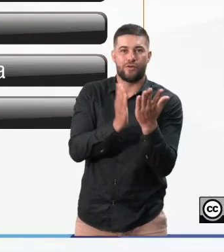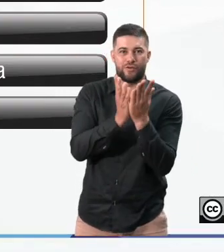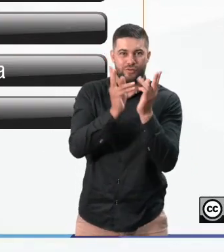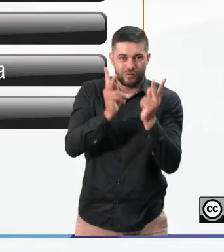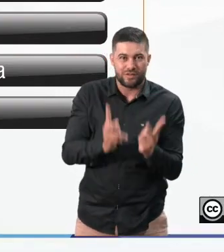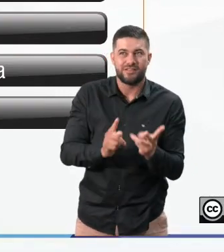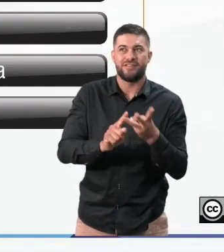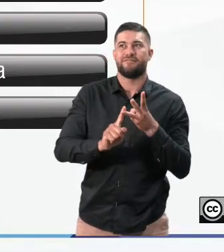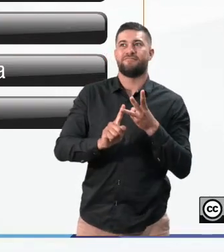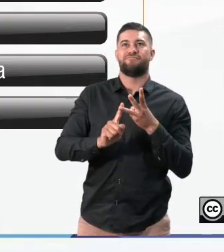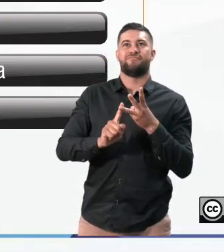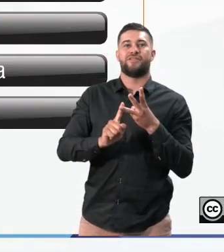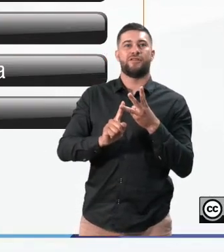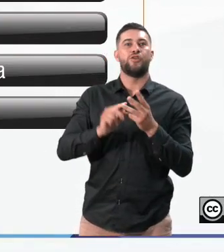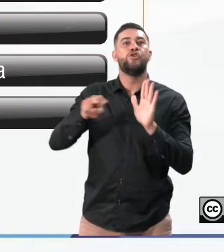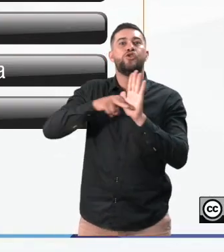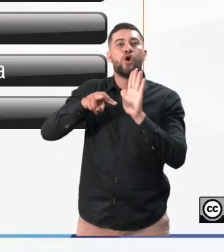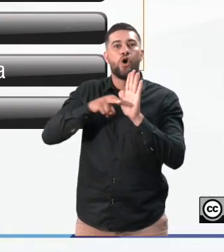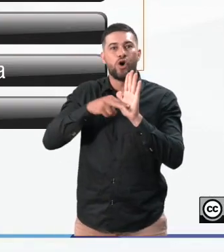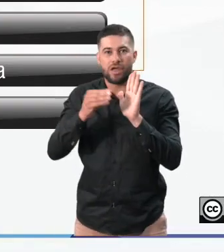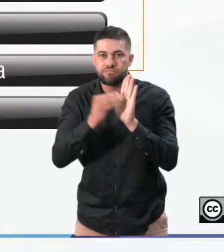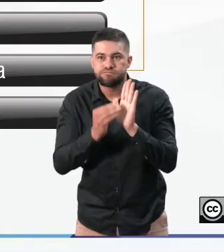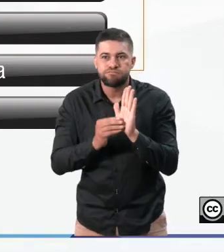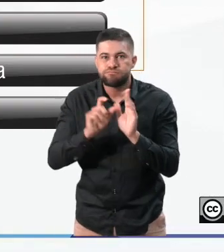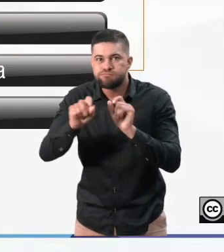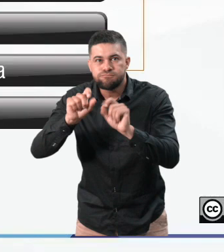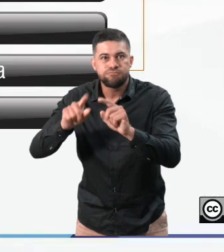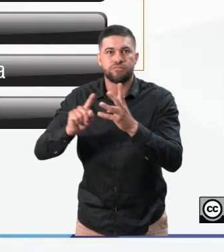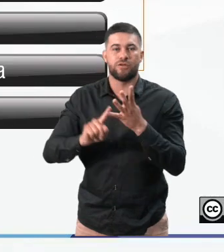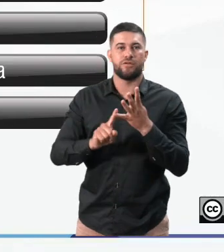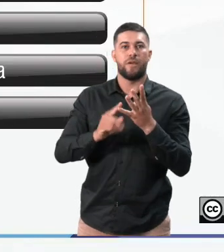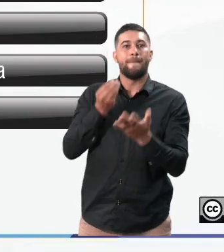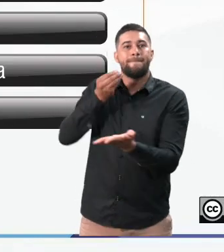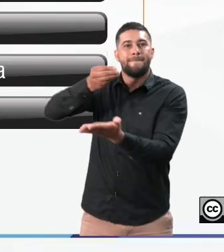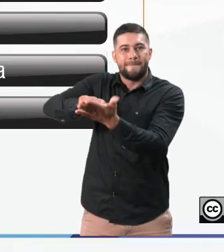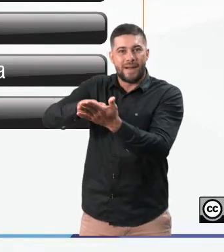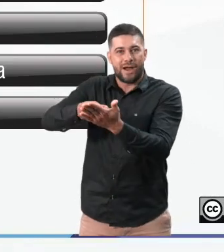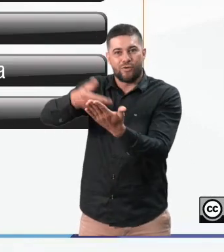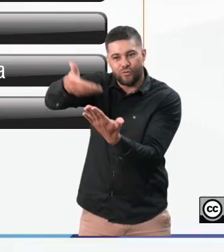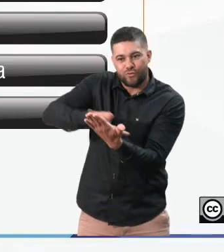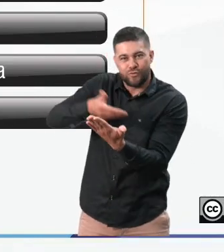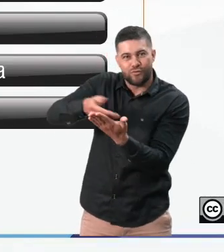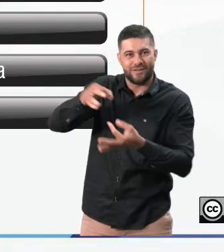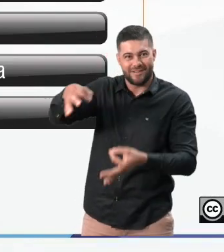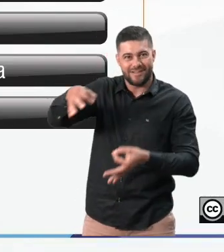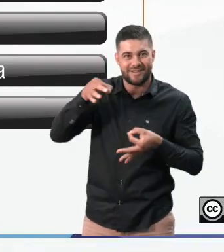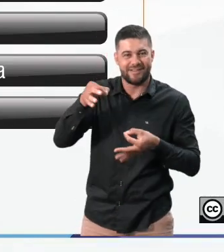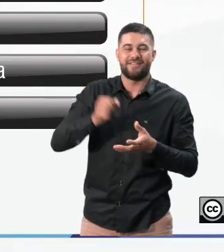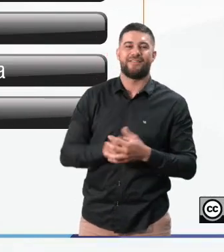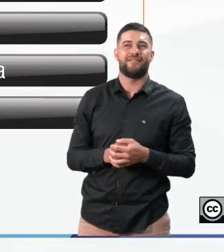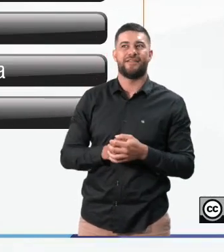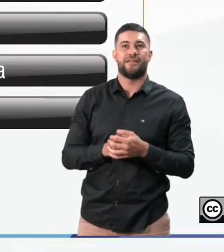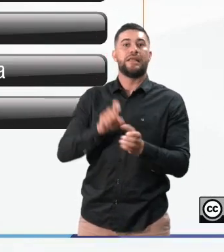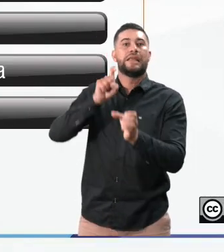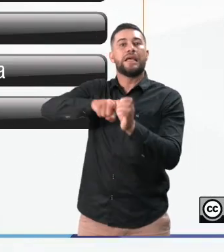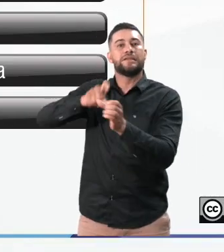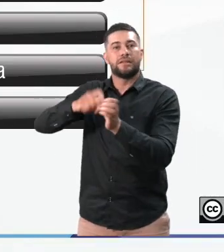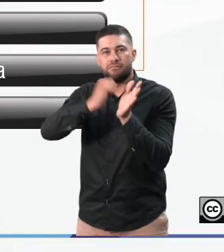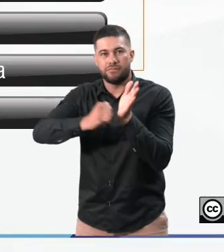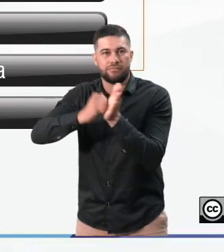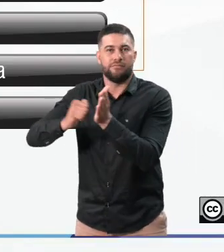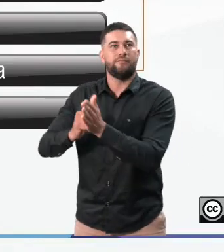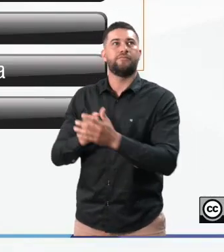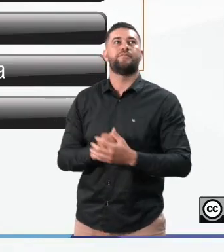estudiantes terminan su universidad y no saben, no se dan cuenta que aparte de las